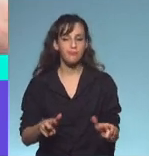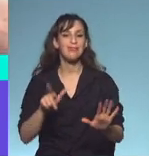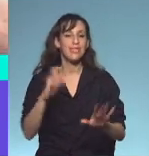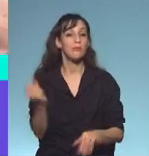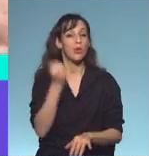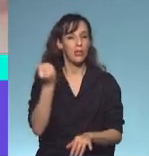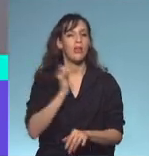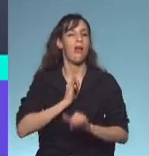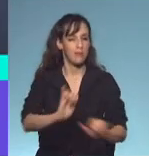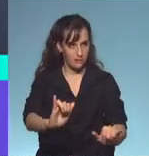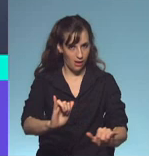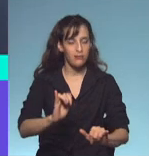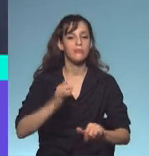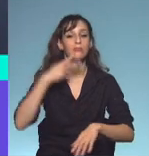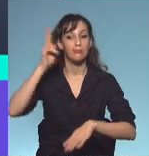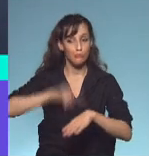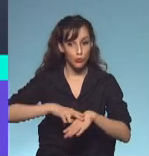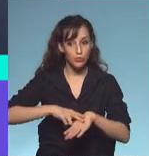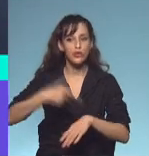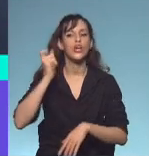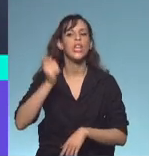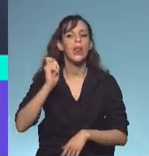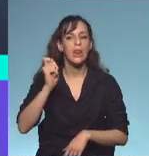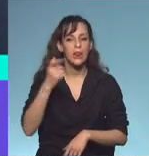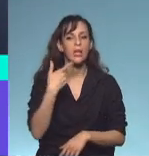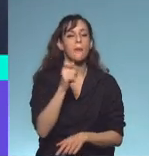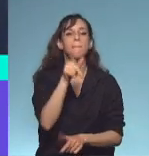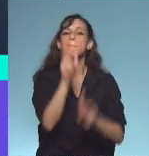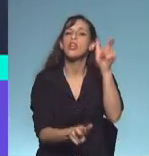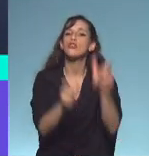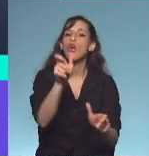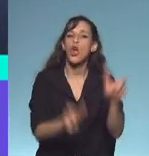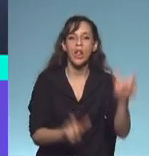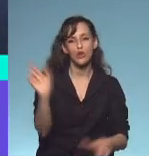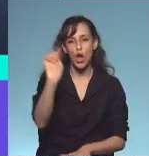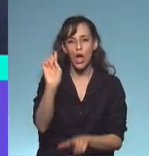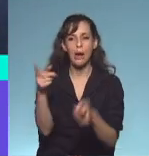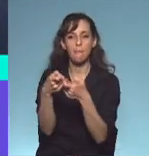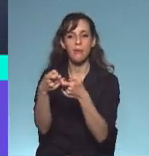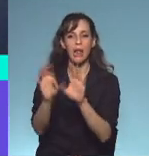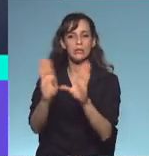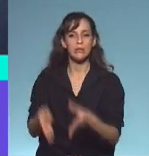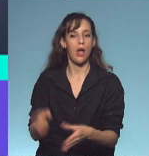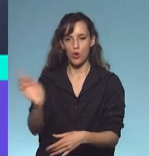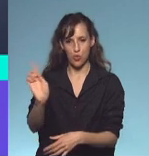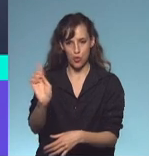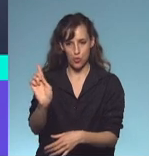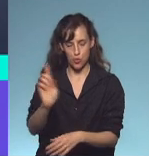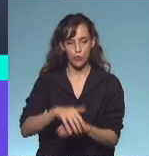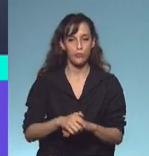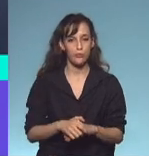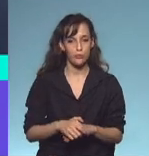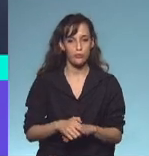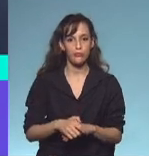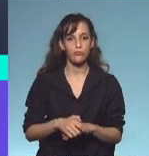recordarlo, que caía sobre las personas, no sobre las empresas de mayor patrimonio, de mayor riqueza de la Argentina.